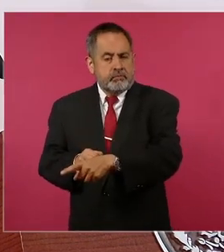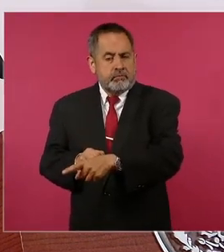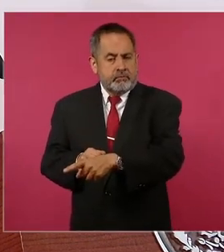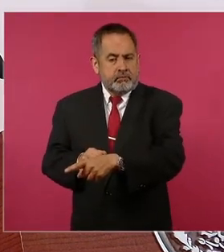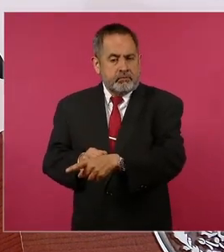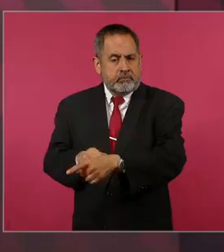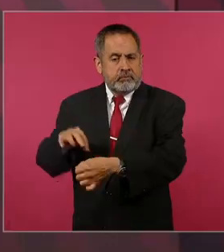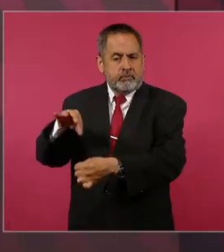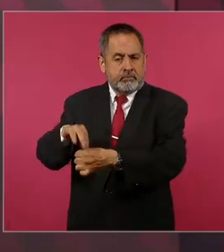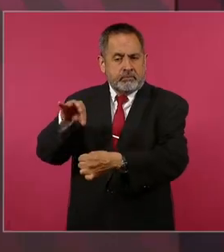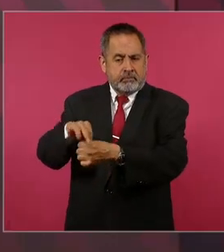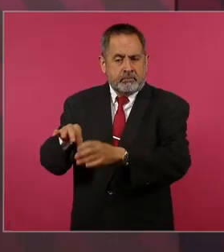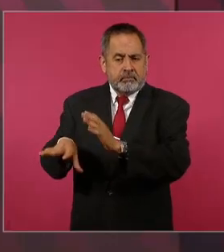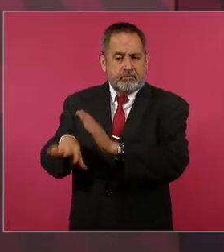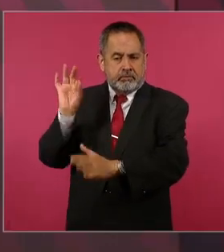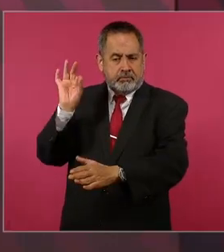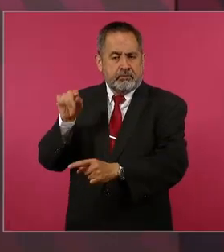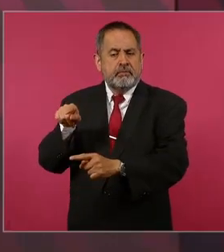virtual